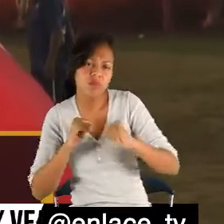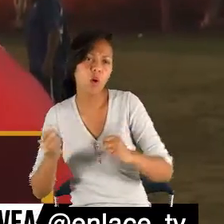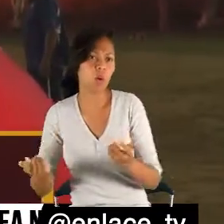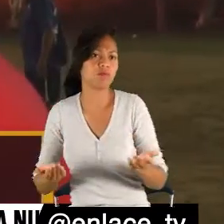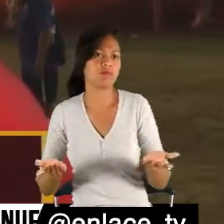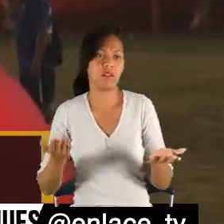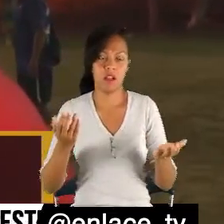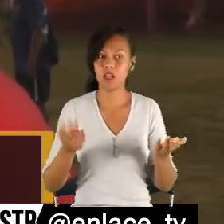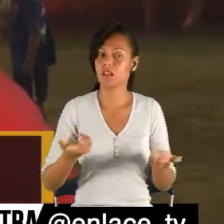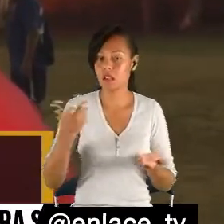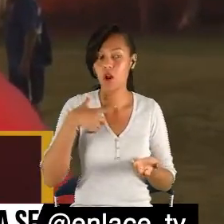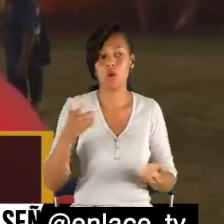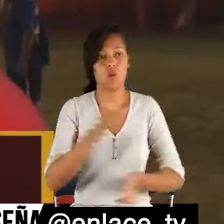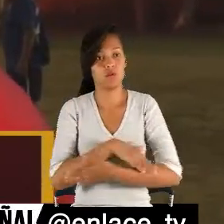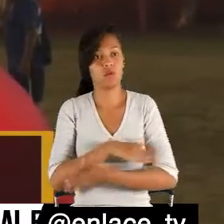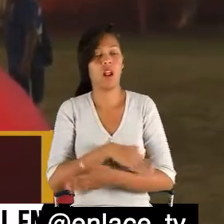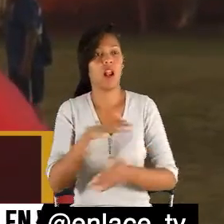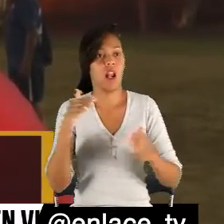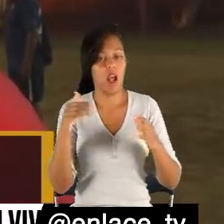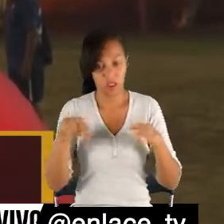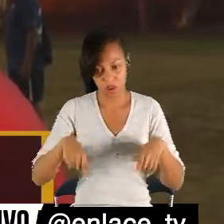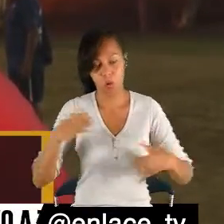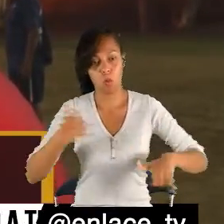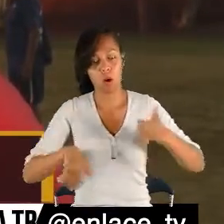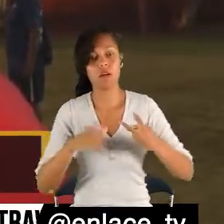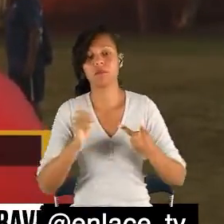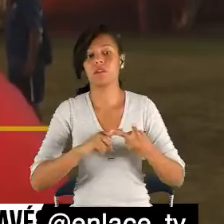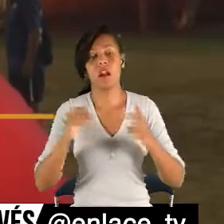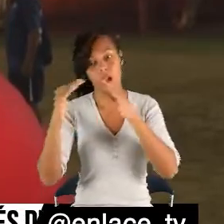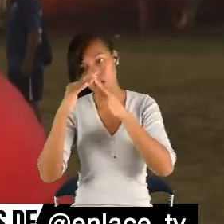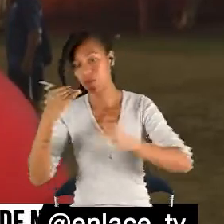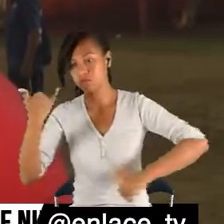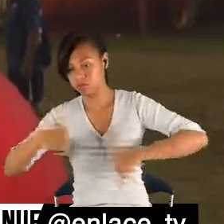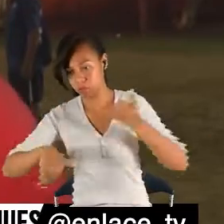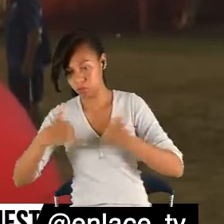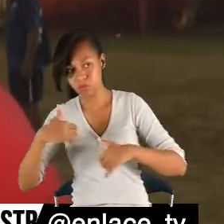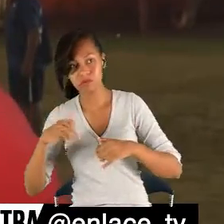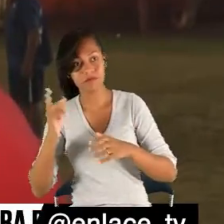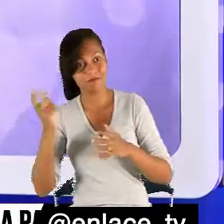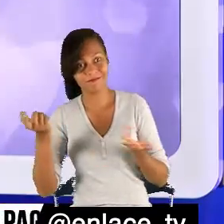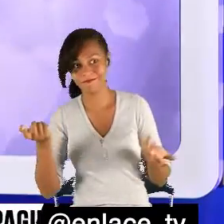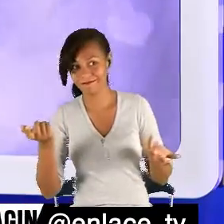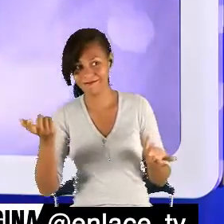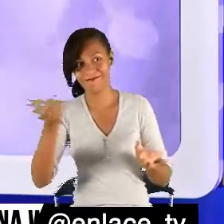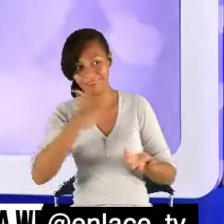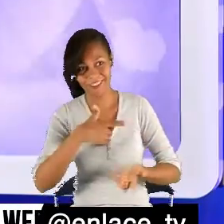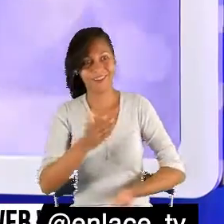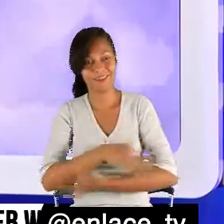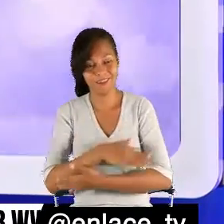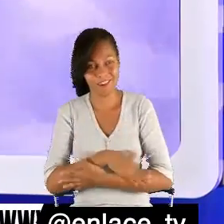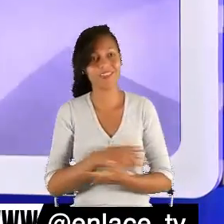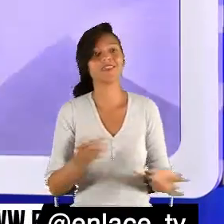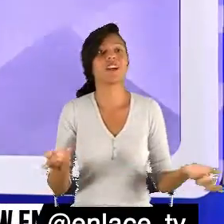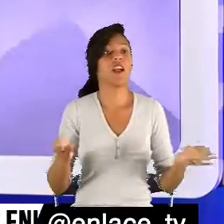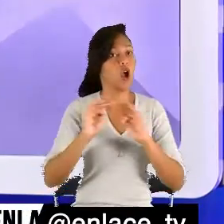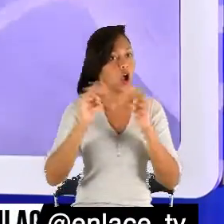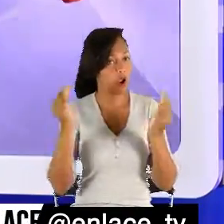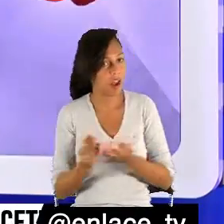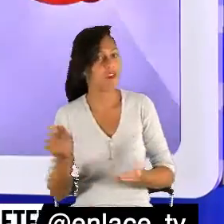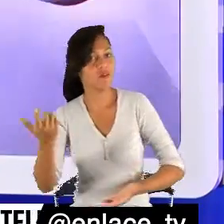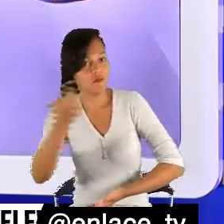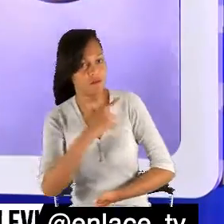en el colegio porque eso es mucho es mucho que tenemos que brindar moises el camión